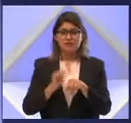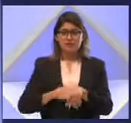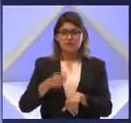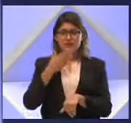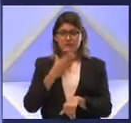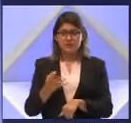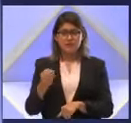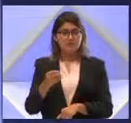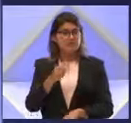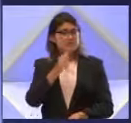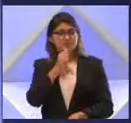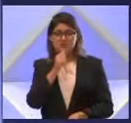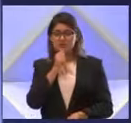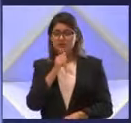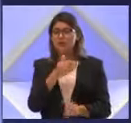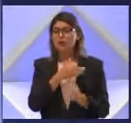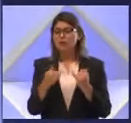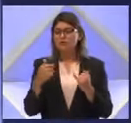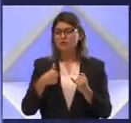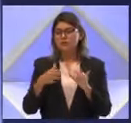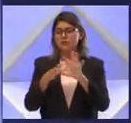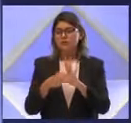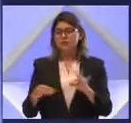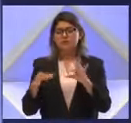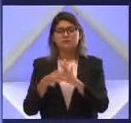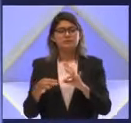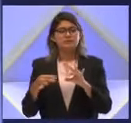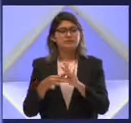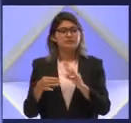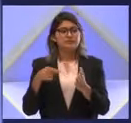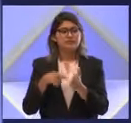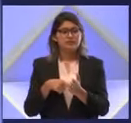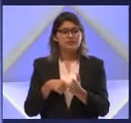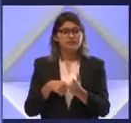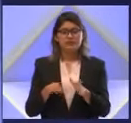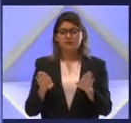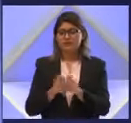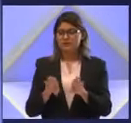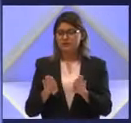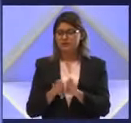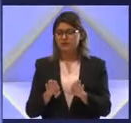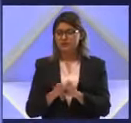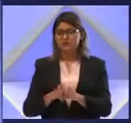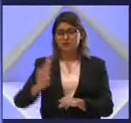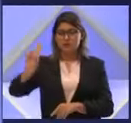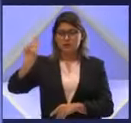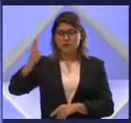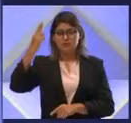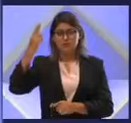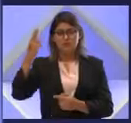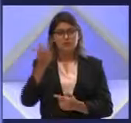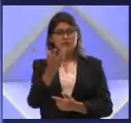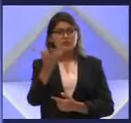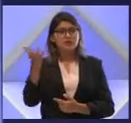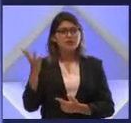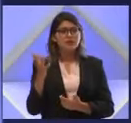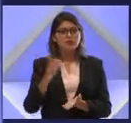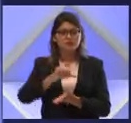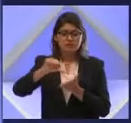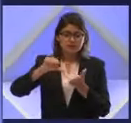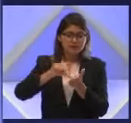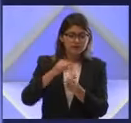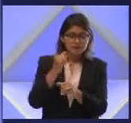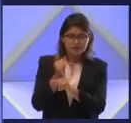y bueno para finalizar el papel de la academia el papel de las universidades y los centros de investigación